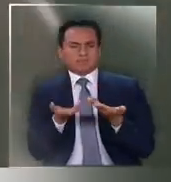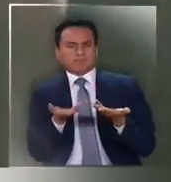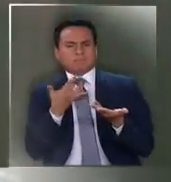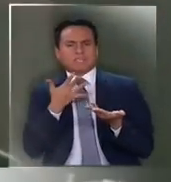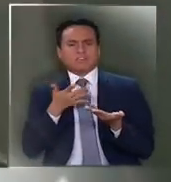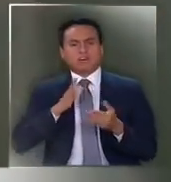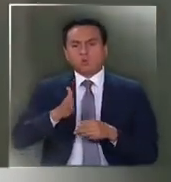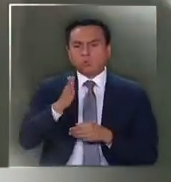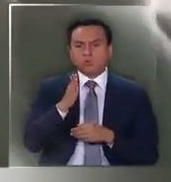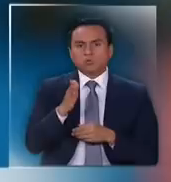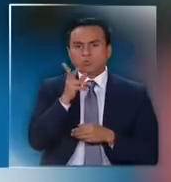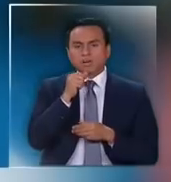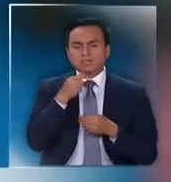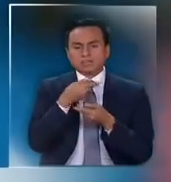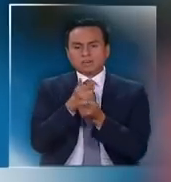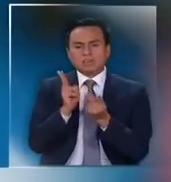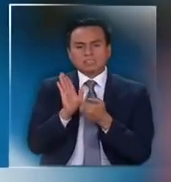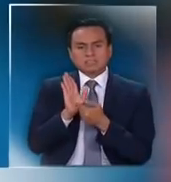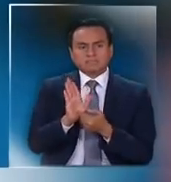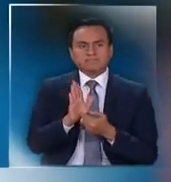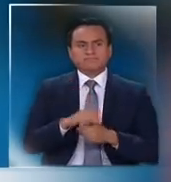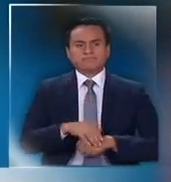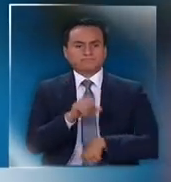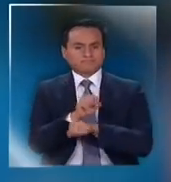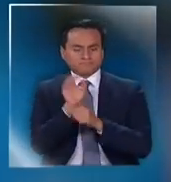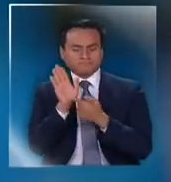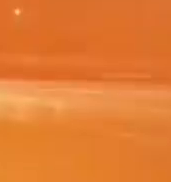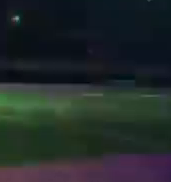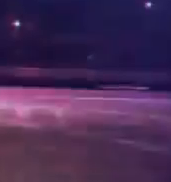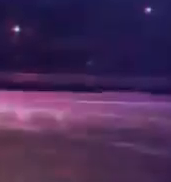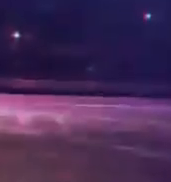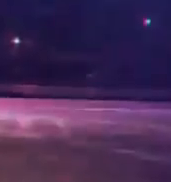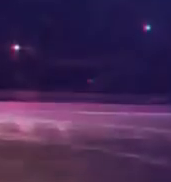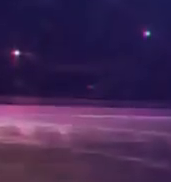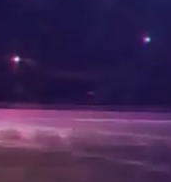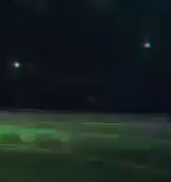eso que aún no salen a la cancha. Mucho más si uno está viendo a Dios.